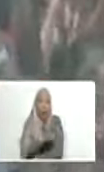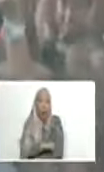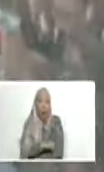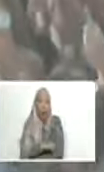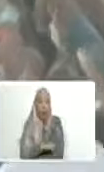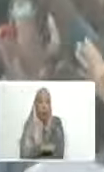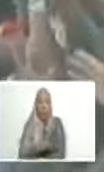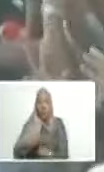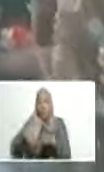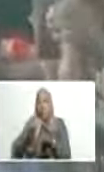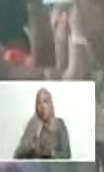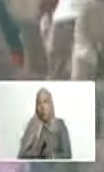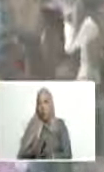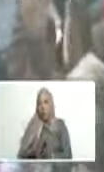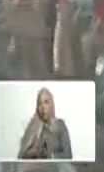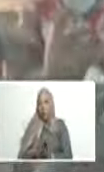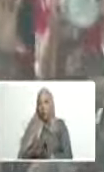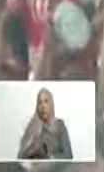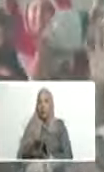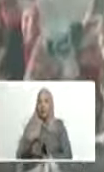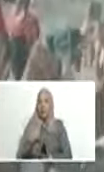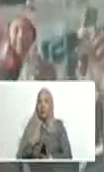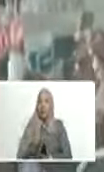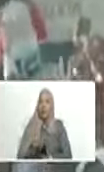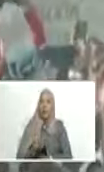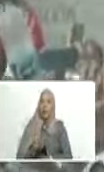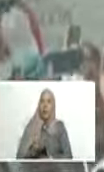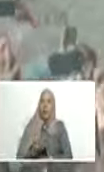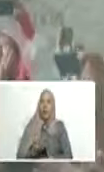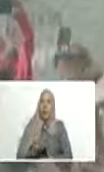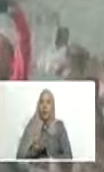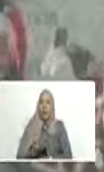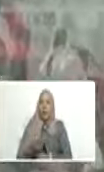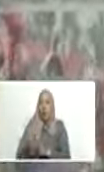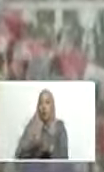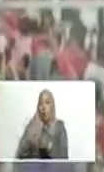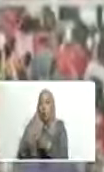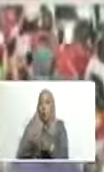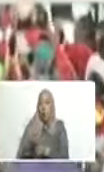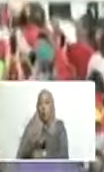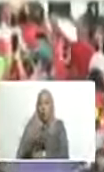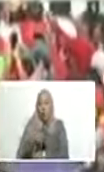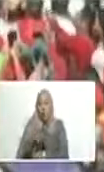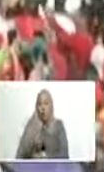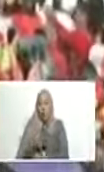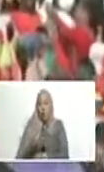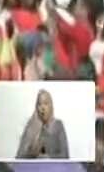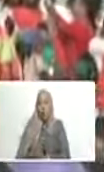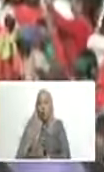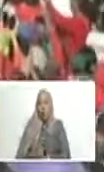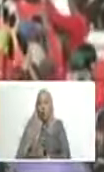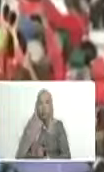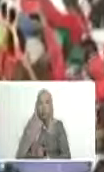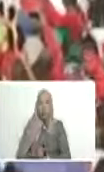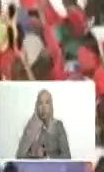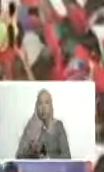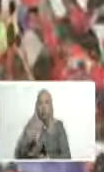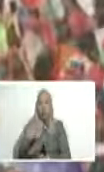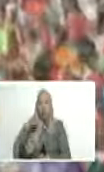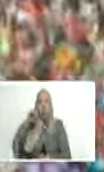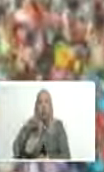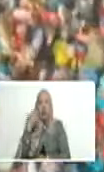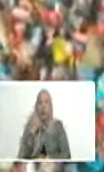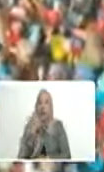No me soltaba, me iba a desprender los brazos porque pierde el control por la emoción. Y me jalaba y yo me